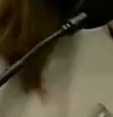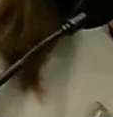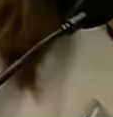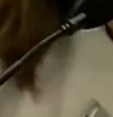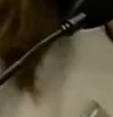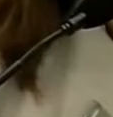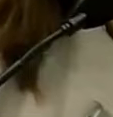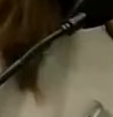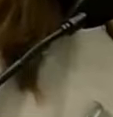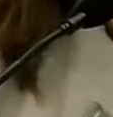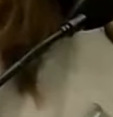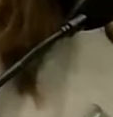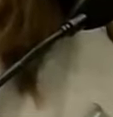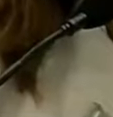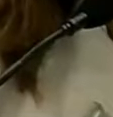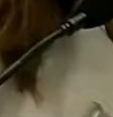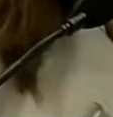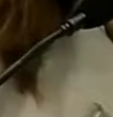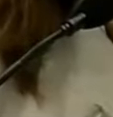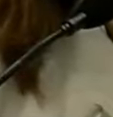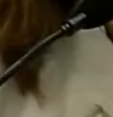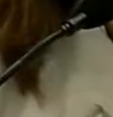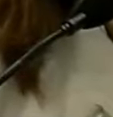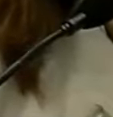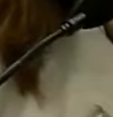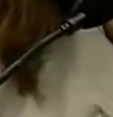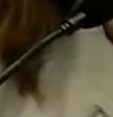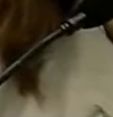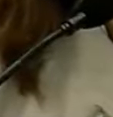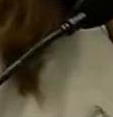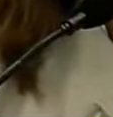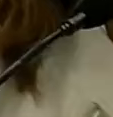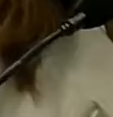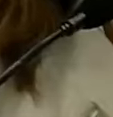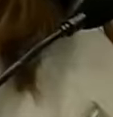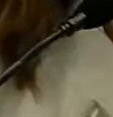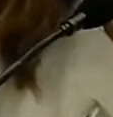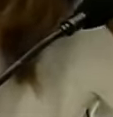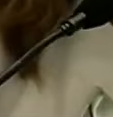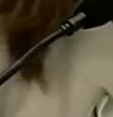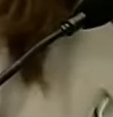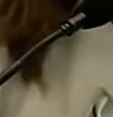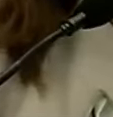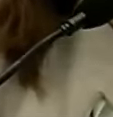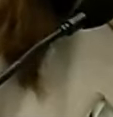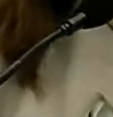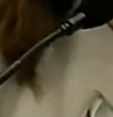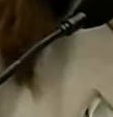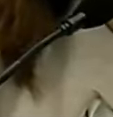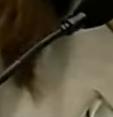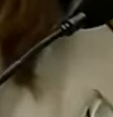trabajo. Esta estrategia que nosotros hemos llevado adelante la vamos a